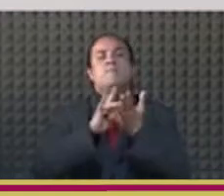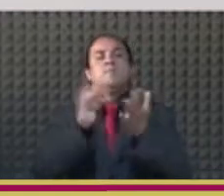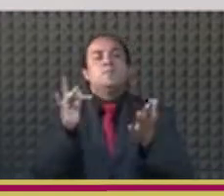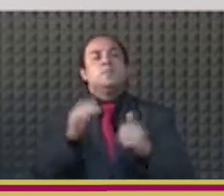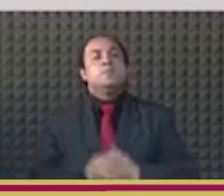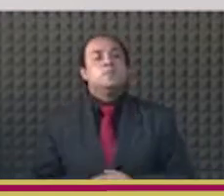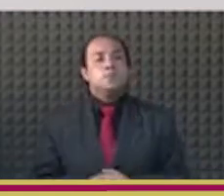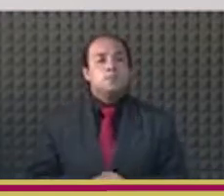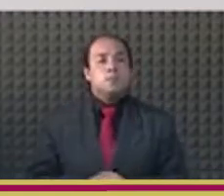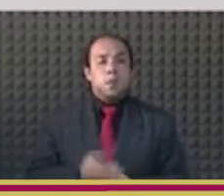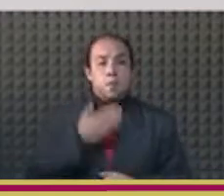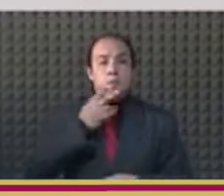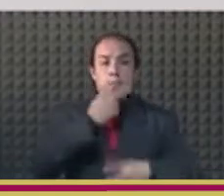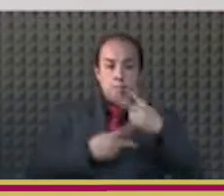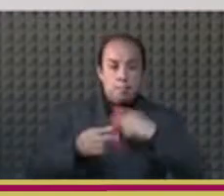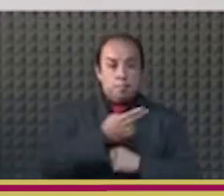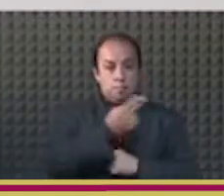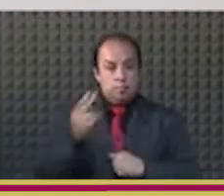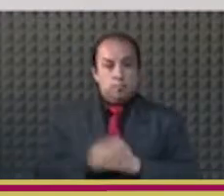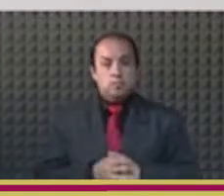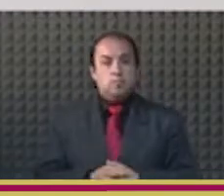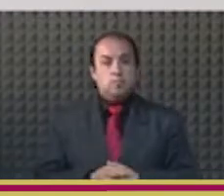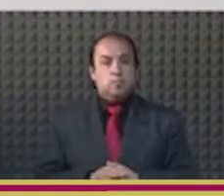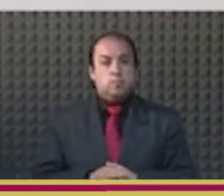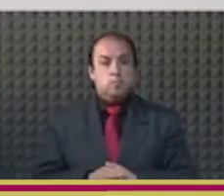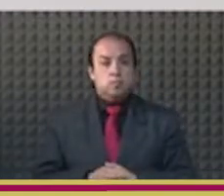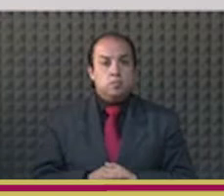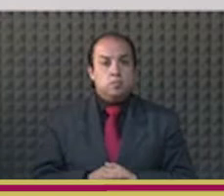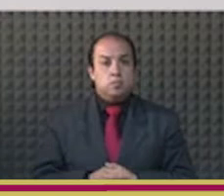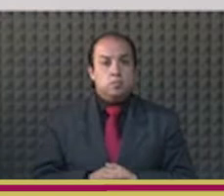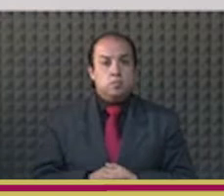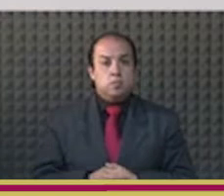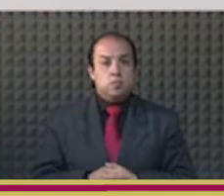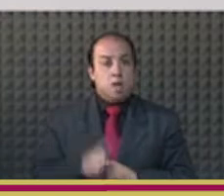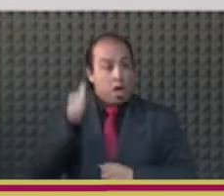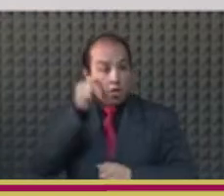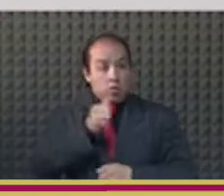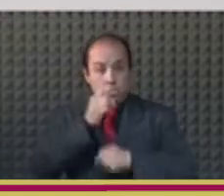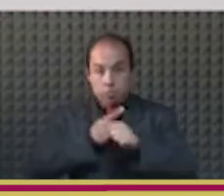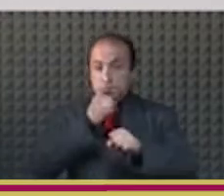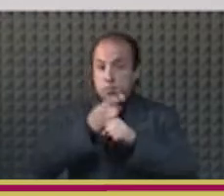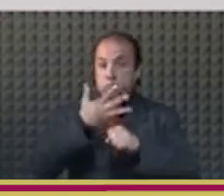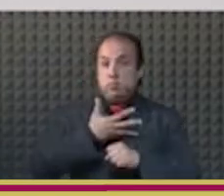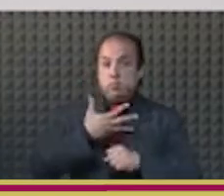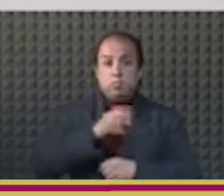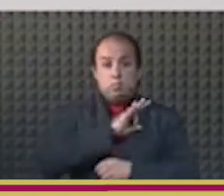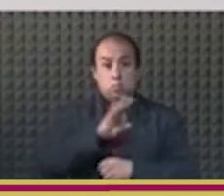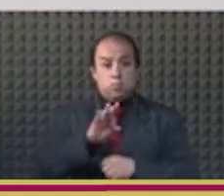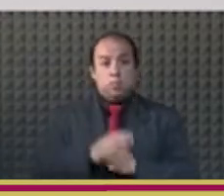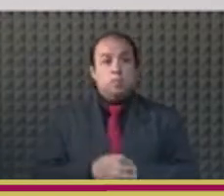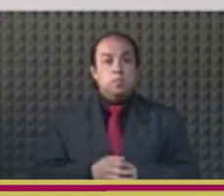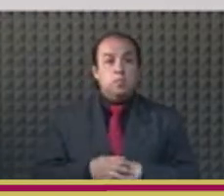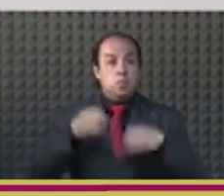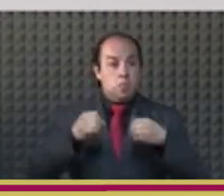gracias, sean bienvenidos. Y cada vez que haya la oportunidad de que puedan ocupar